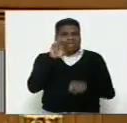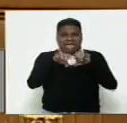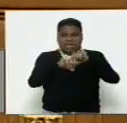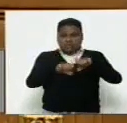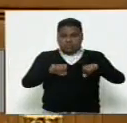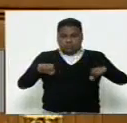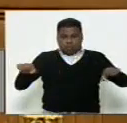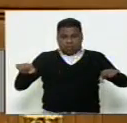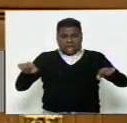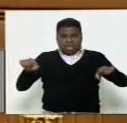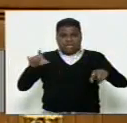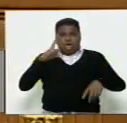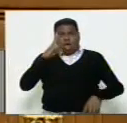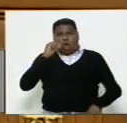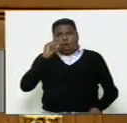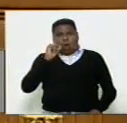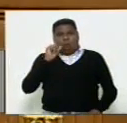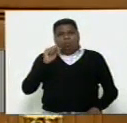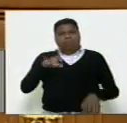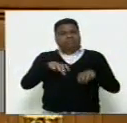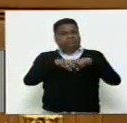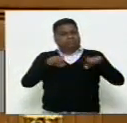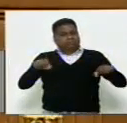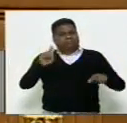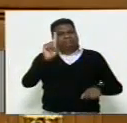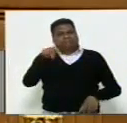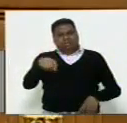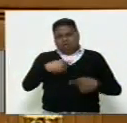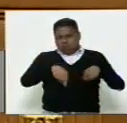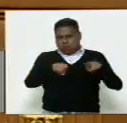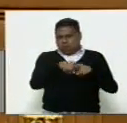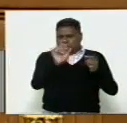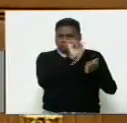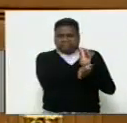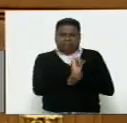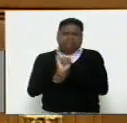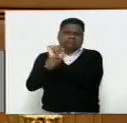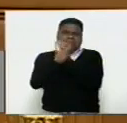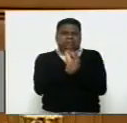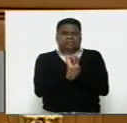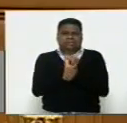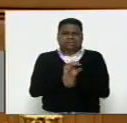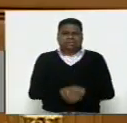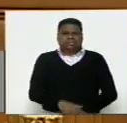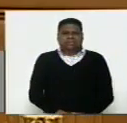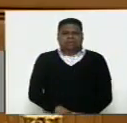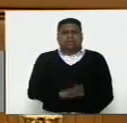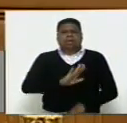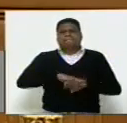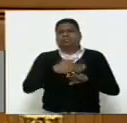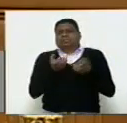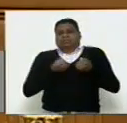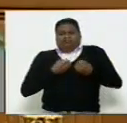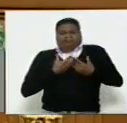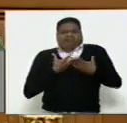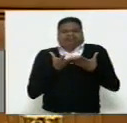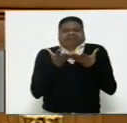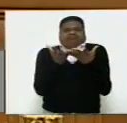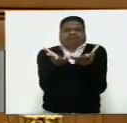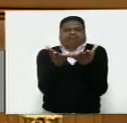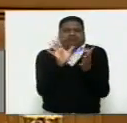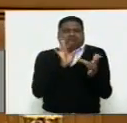educarán hombres esclavizados también, porque ella es la transmisora de